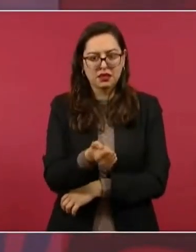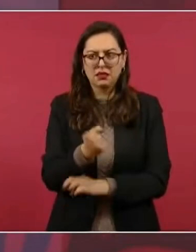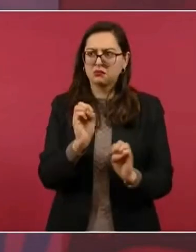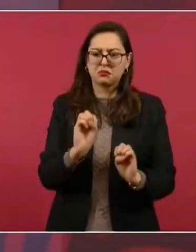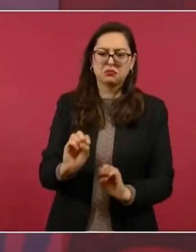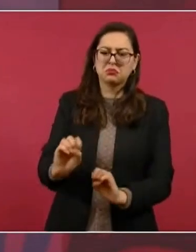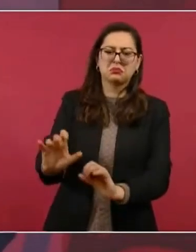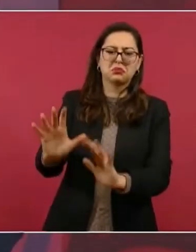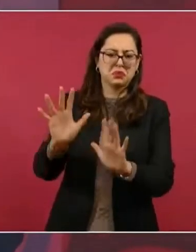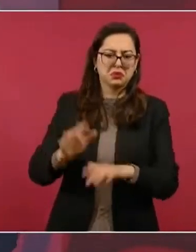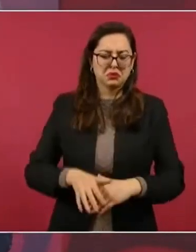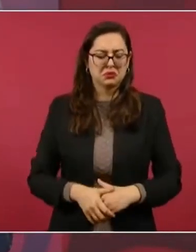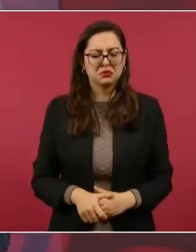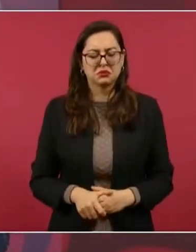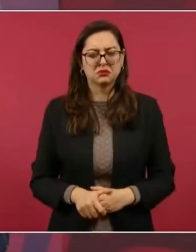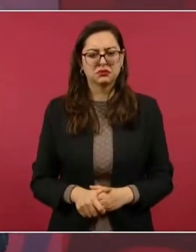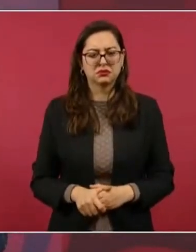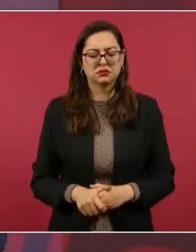se los robaba.